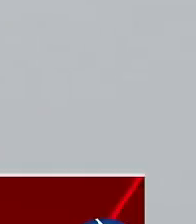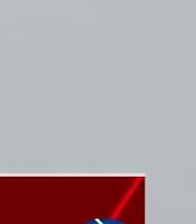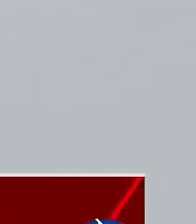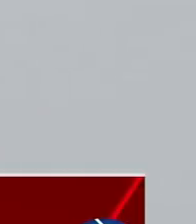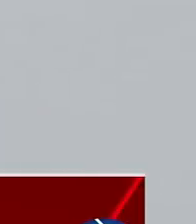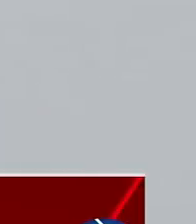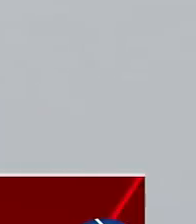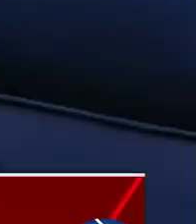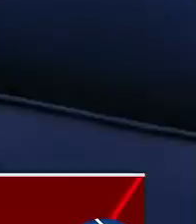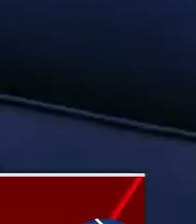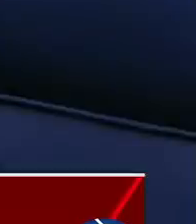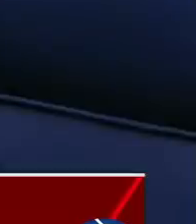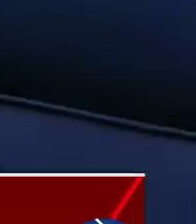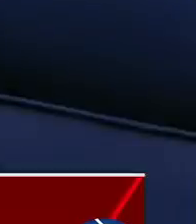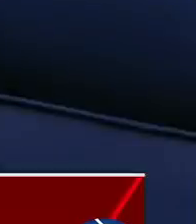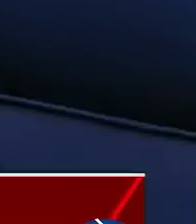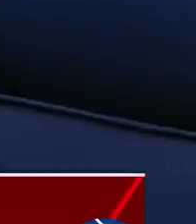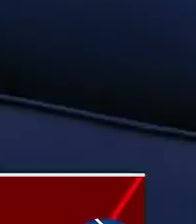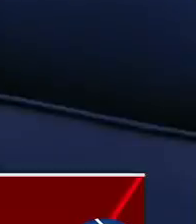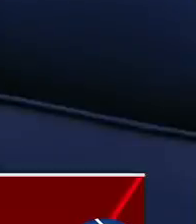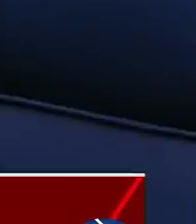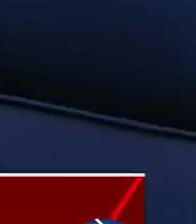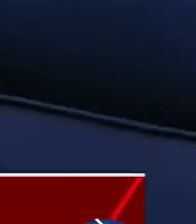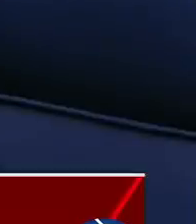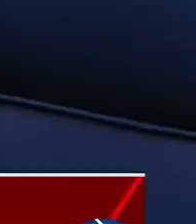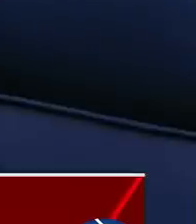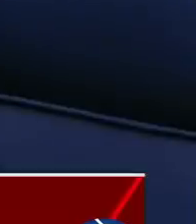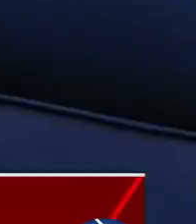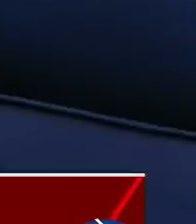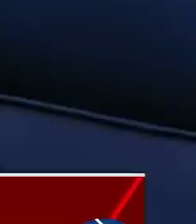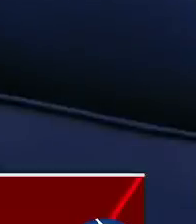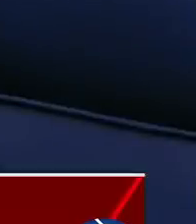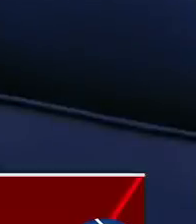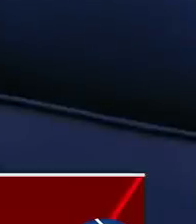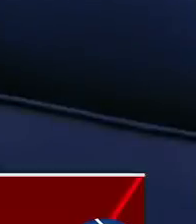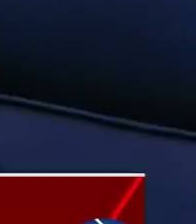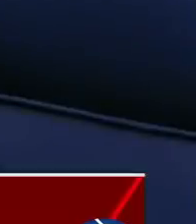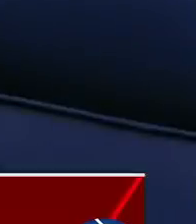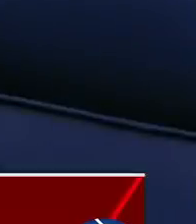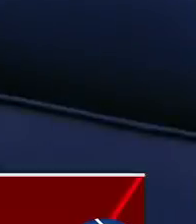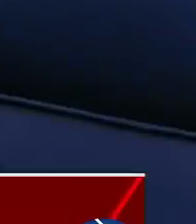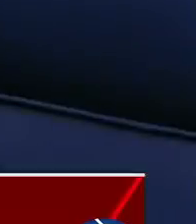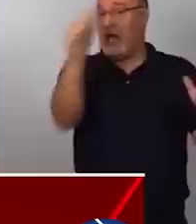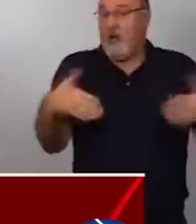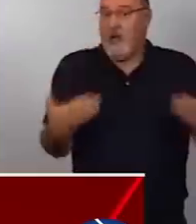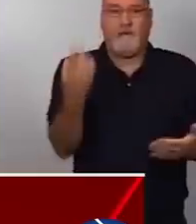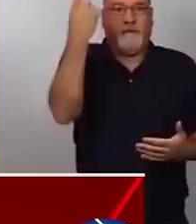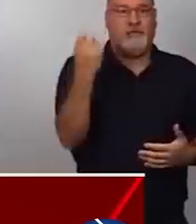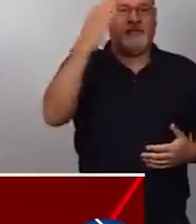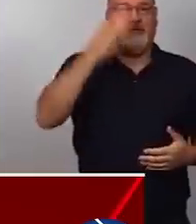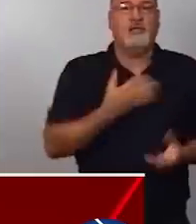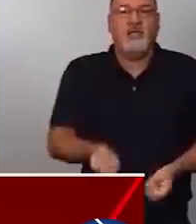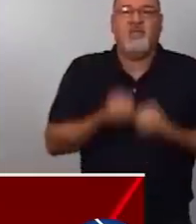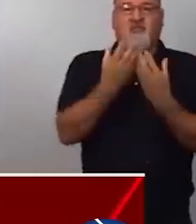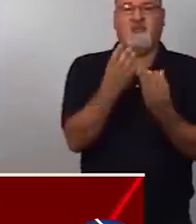pedro sánchez con los mismos que tenían indicios criminales no sabe hay una sala del tribunal supremo que controla el uso de los fondos reservados las grabaciones